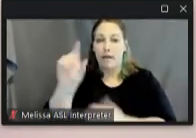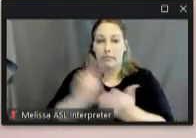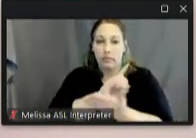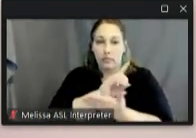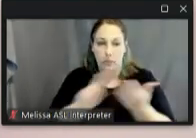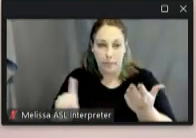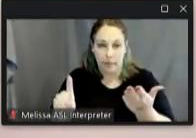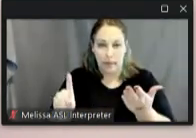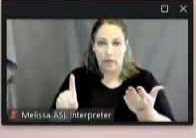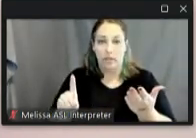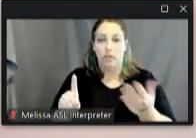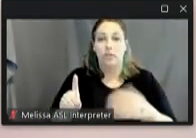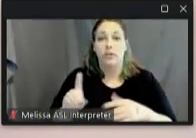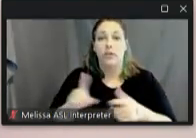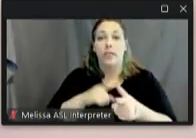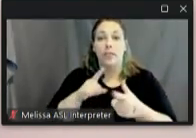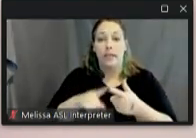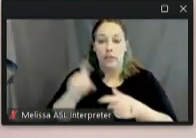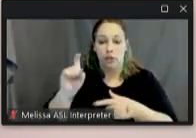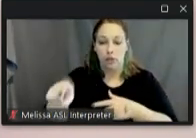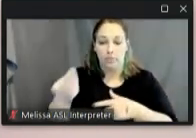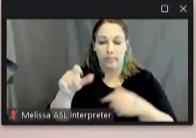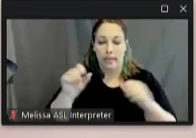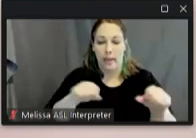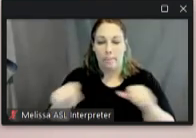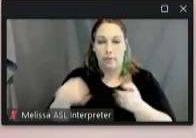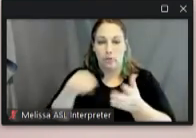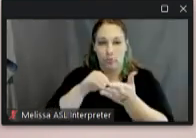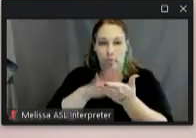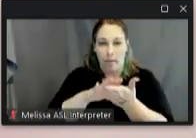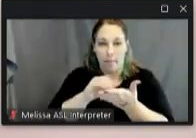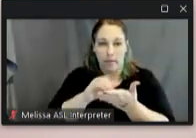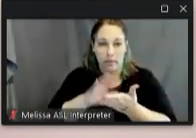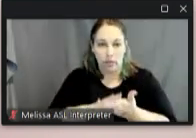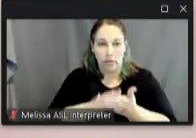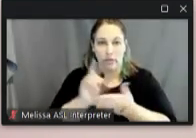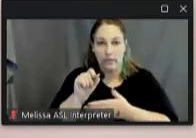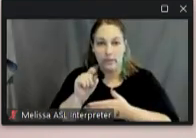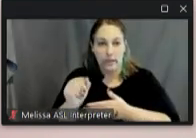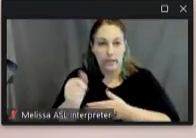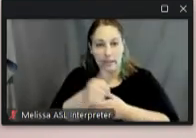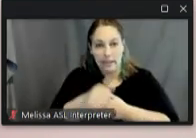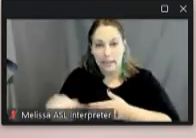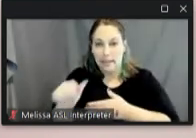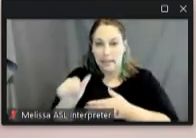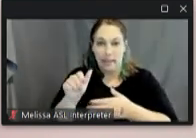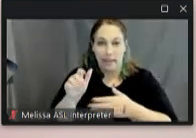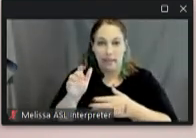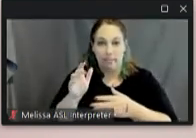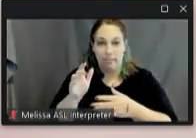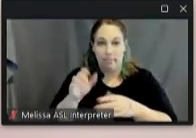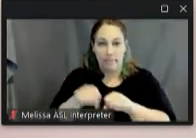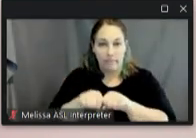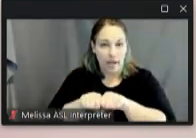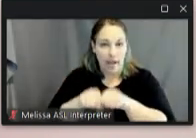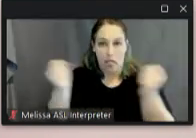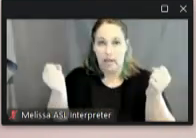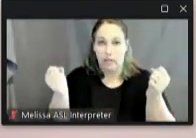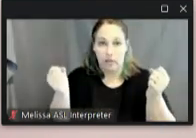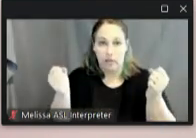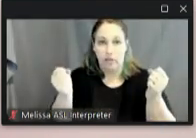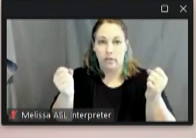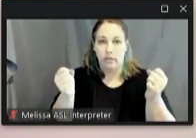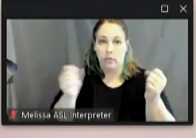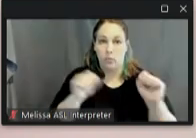mujeres. Algunas de las acciones estratégicas que se prevén en este Plan Nacional contra las Violencias contienen indicadores